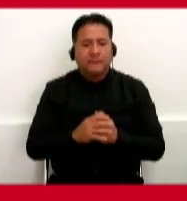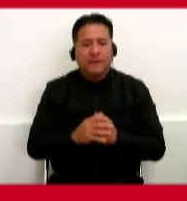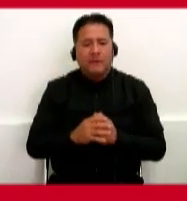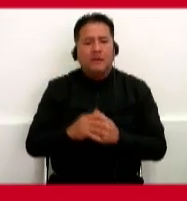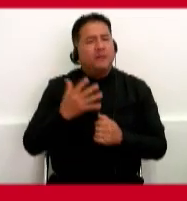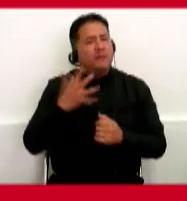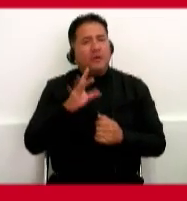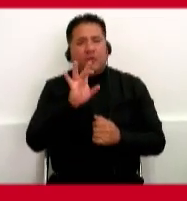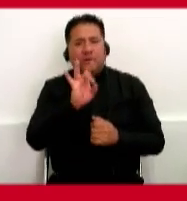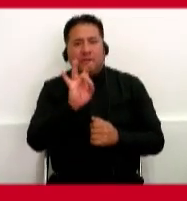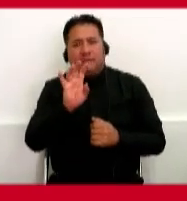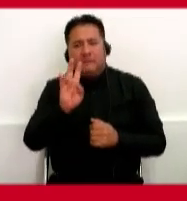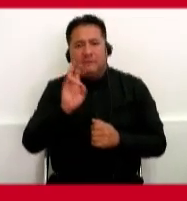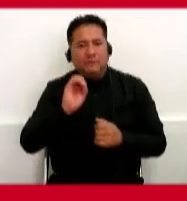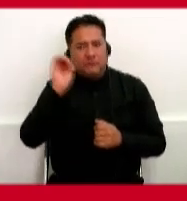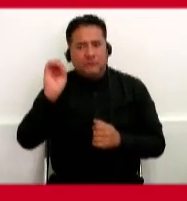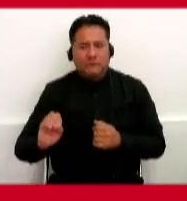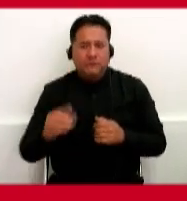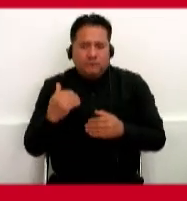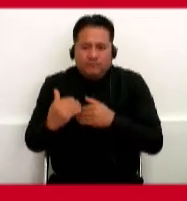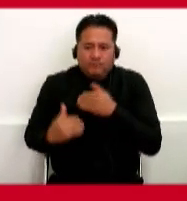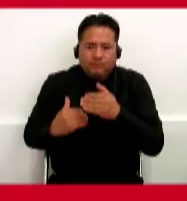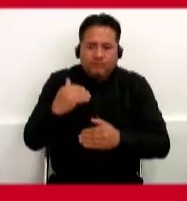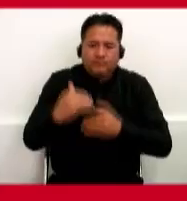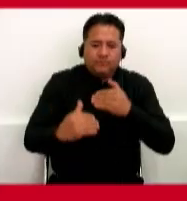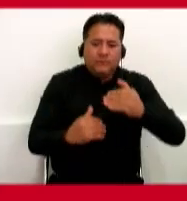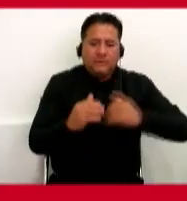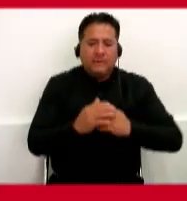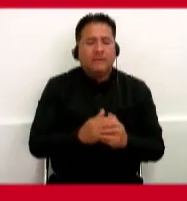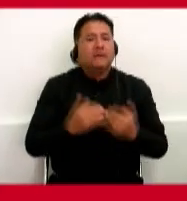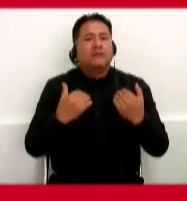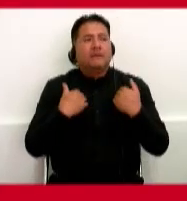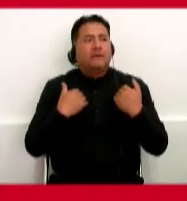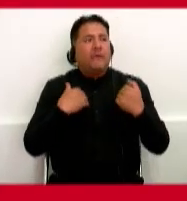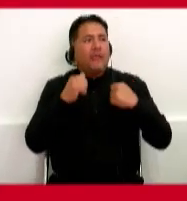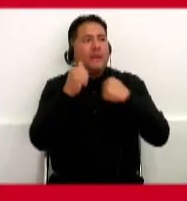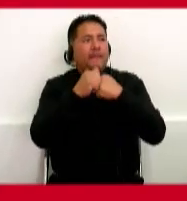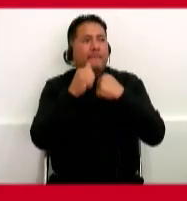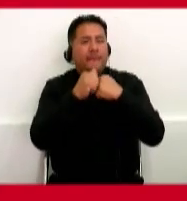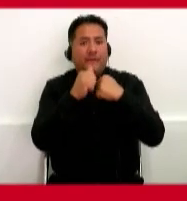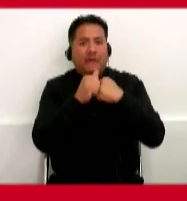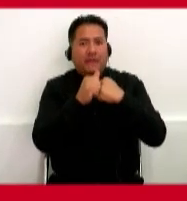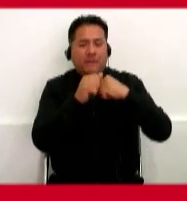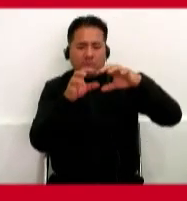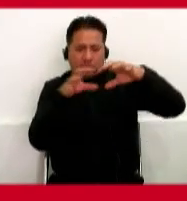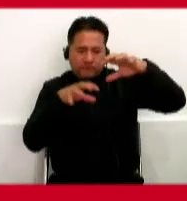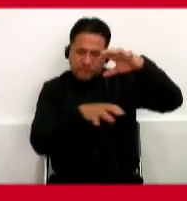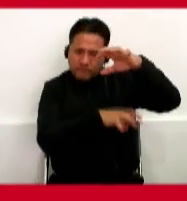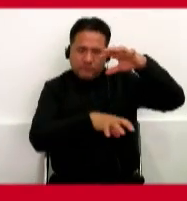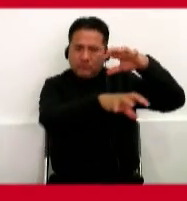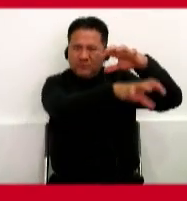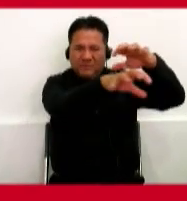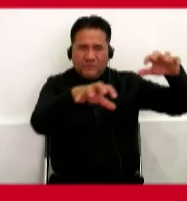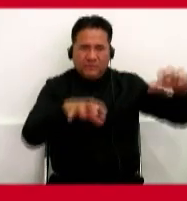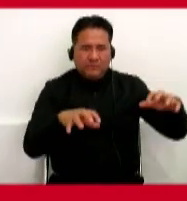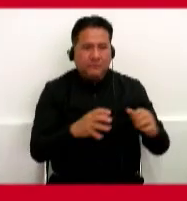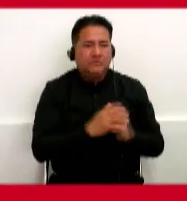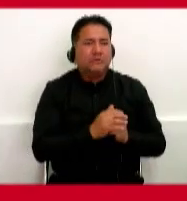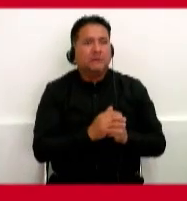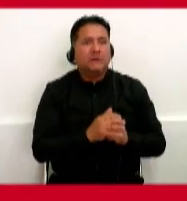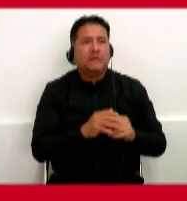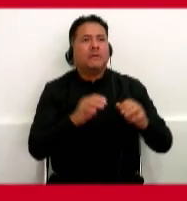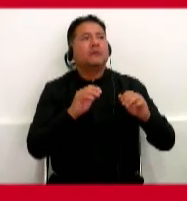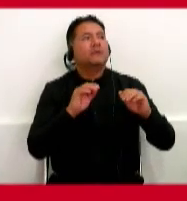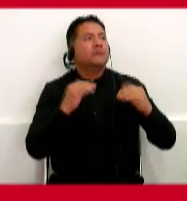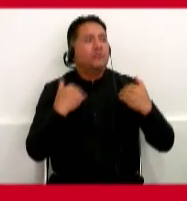avances se encuentran emplazados dentro de rocas metamórficas, que son las filitas y que son macizos rocosos con altas tasas de